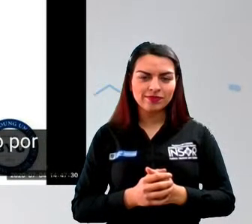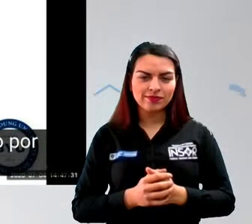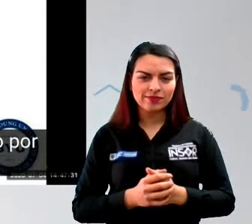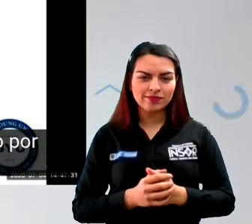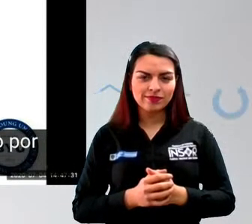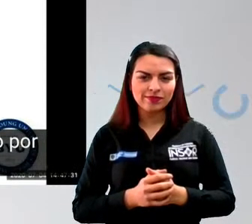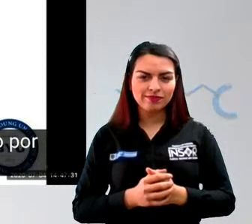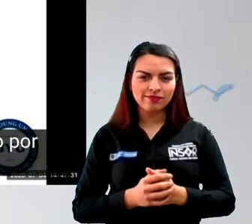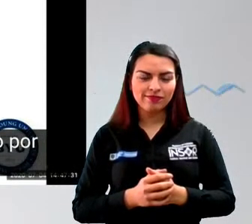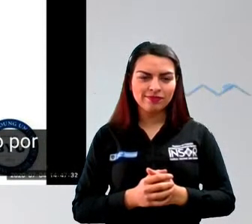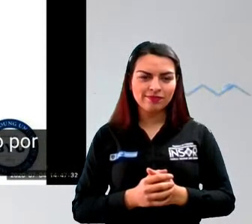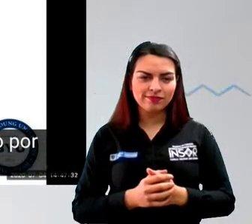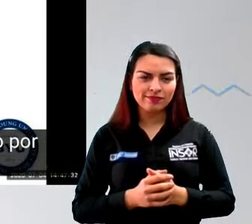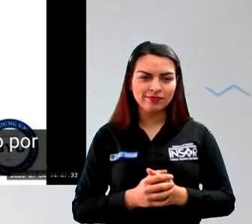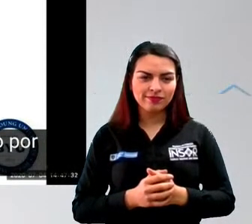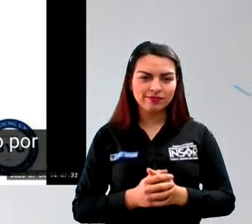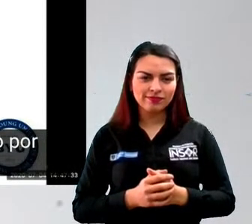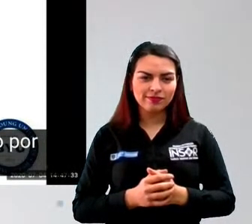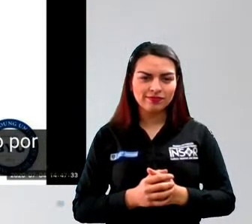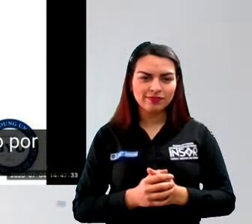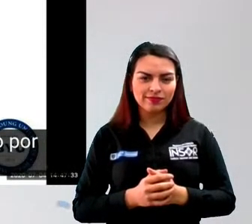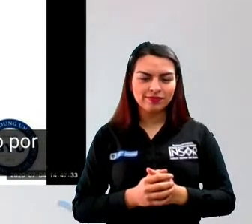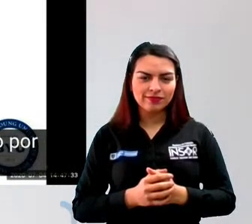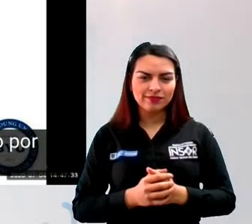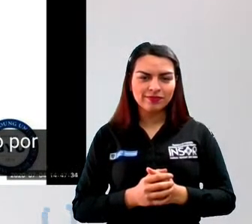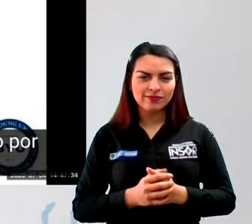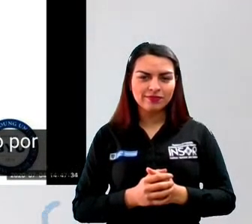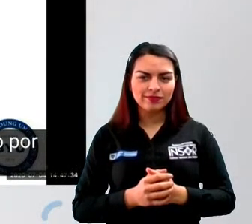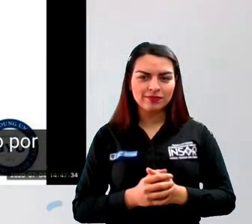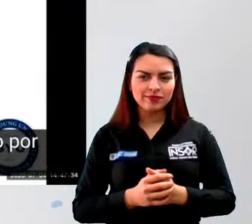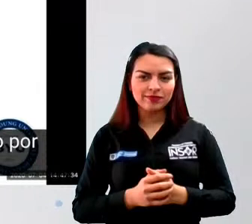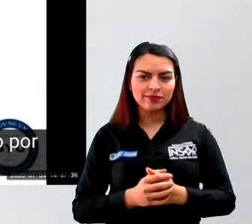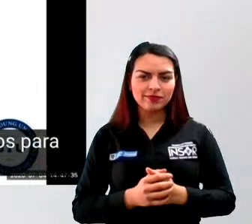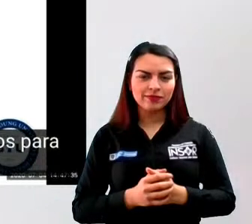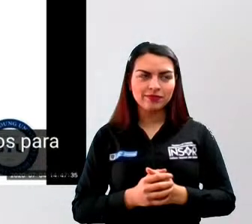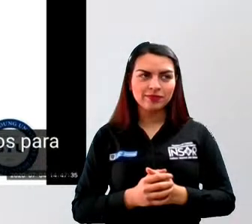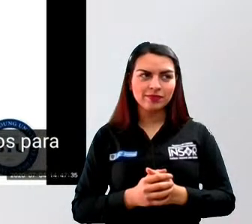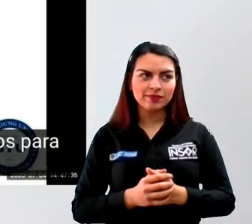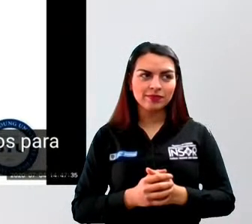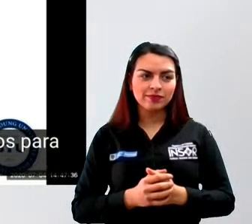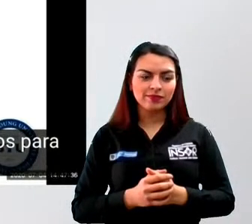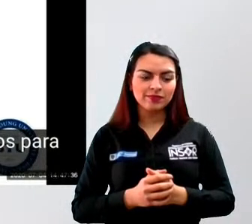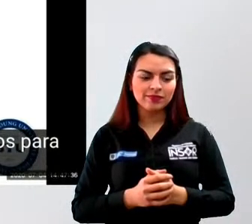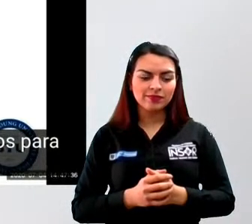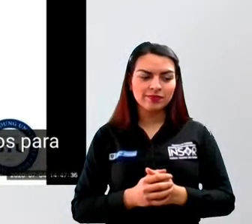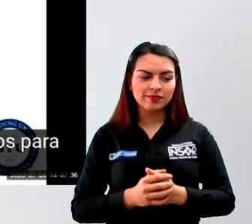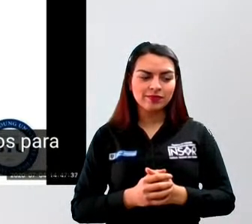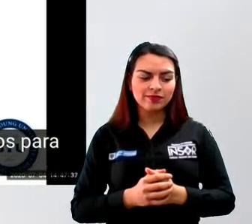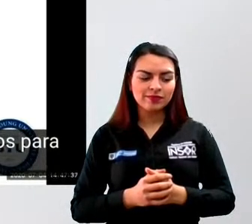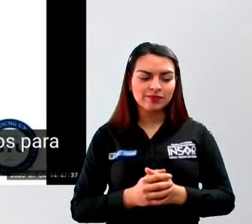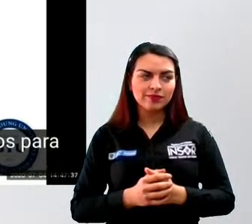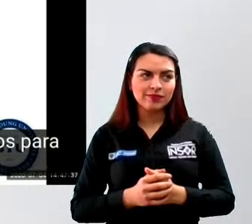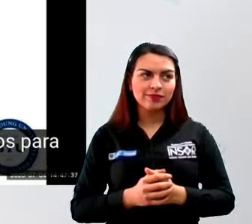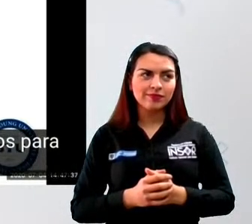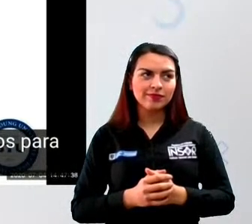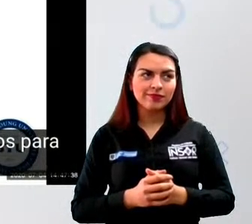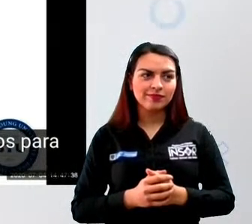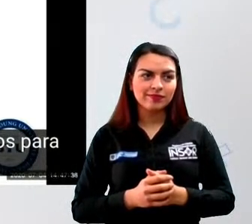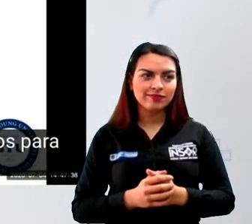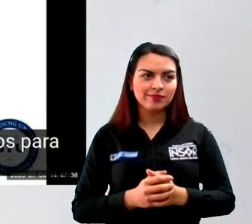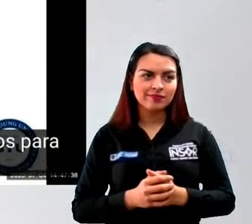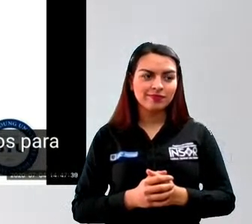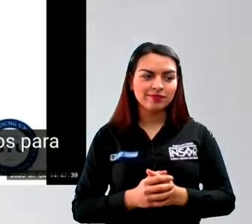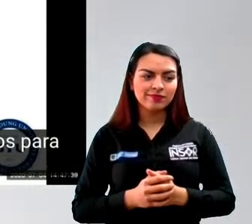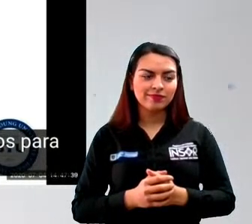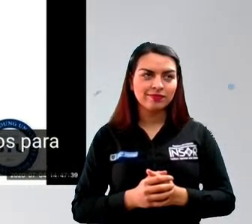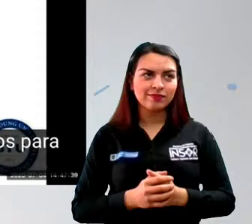Ways that you increase affective engagement is learning students' names, getting to know students personally, sharing your